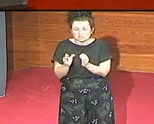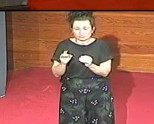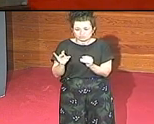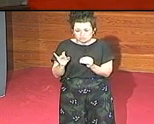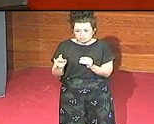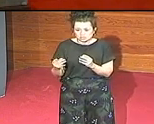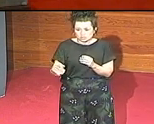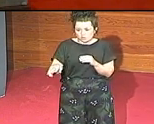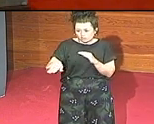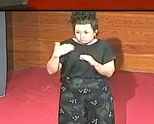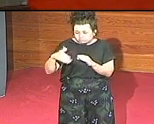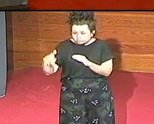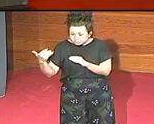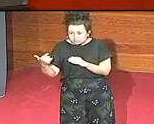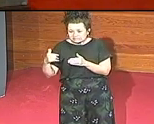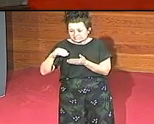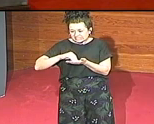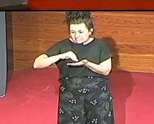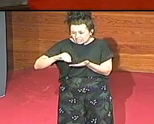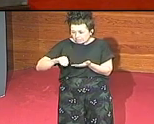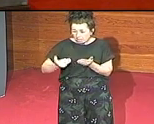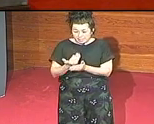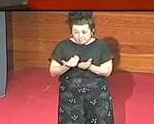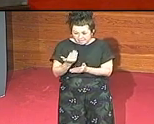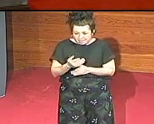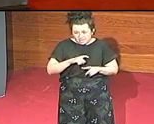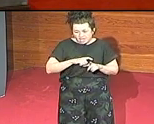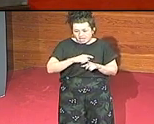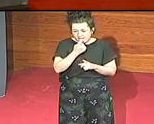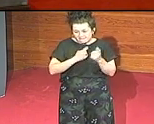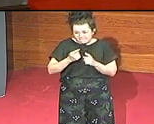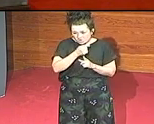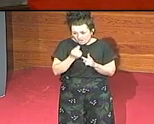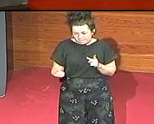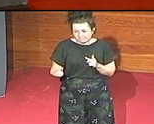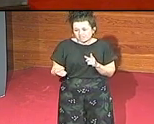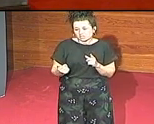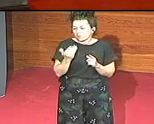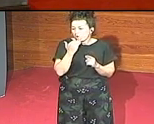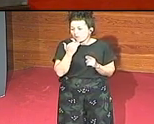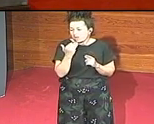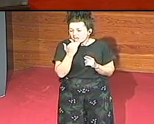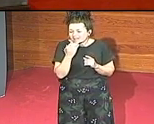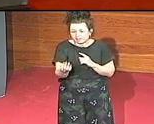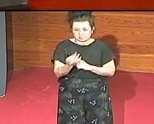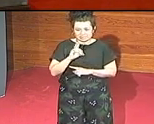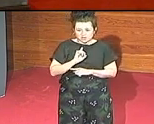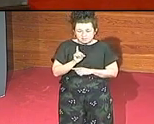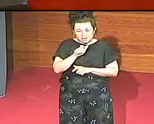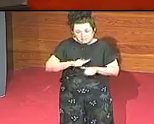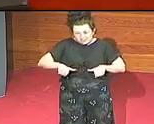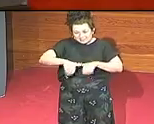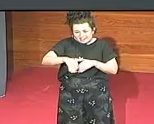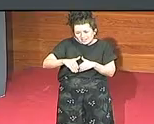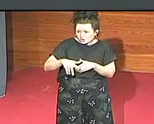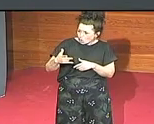aquello pero del día a día de gráficos del día a día si no es que te escriban cartagena pero la gente por la calle sí que tradicional que